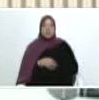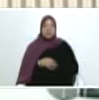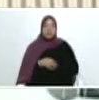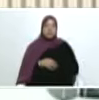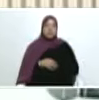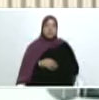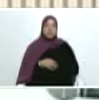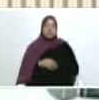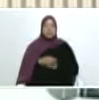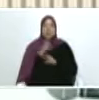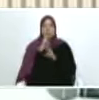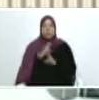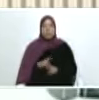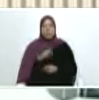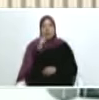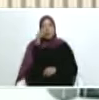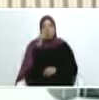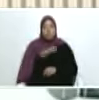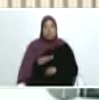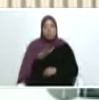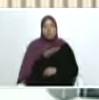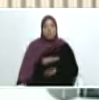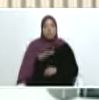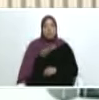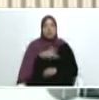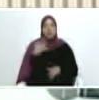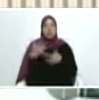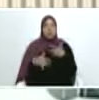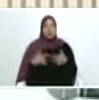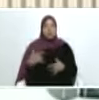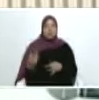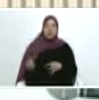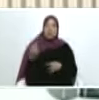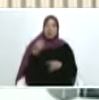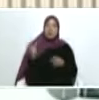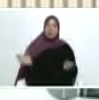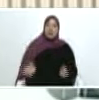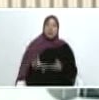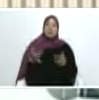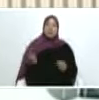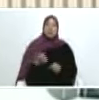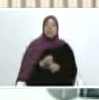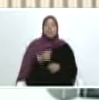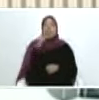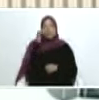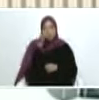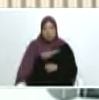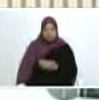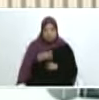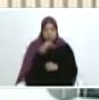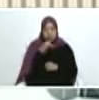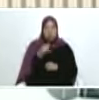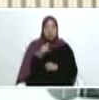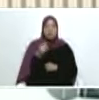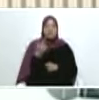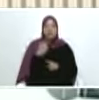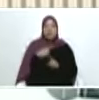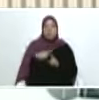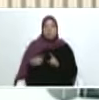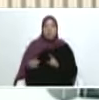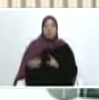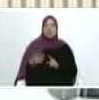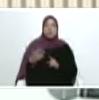siempre dando respuestas a nuestro pueblo, haciendo más con menos. Y ahora estamos en la onda de